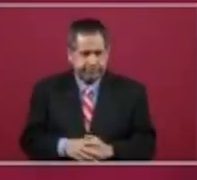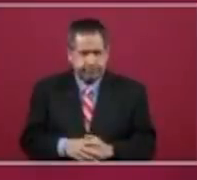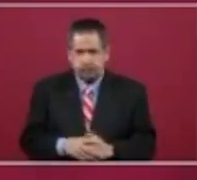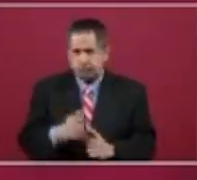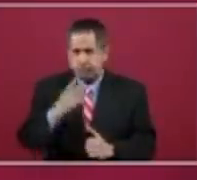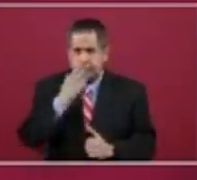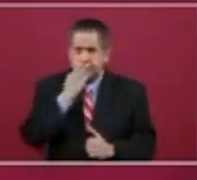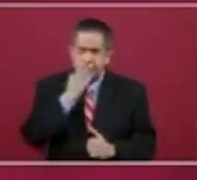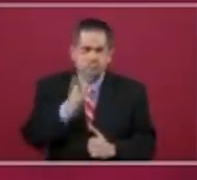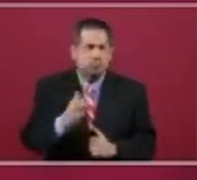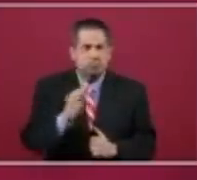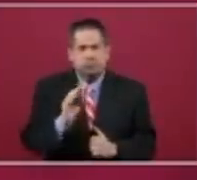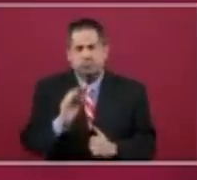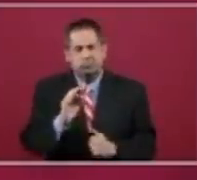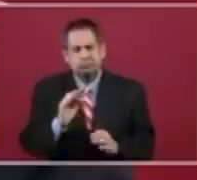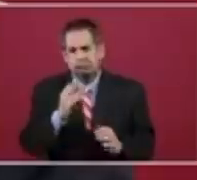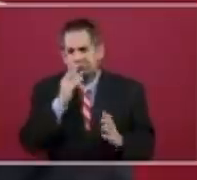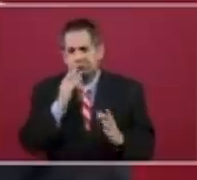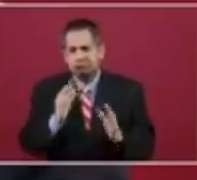una muy buena